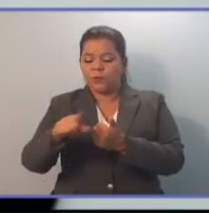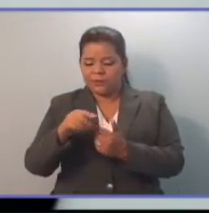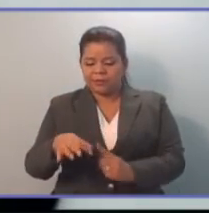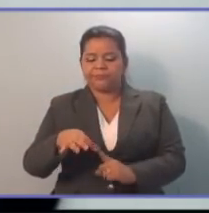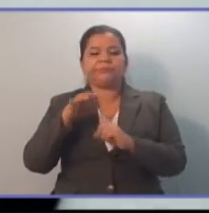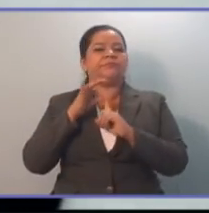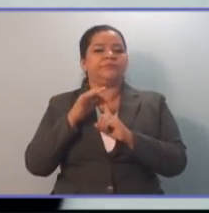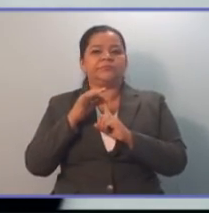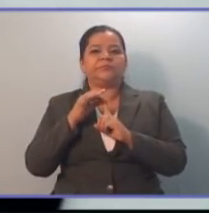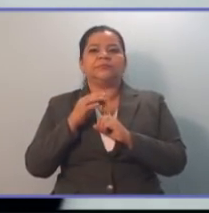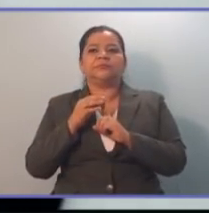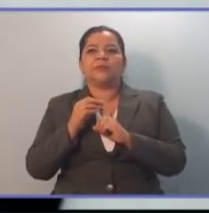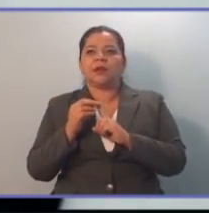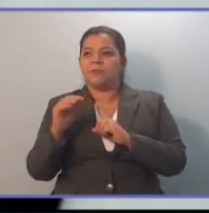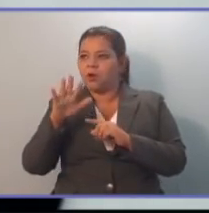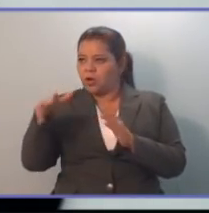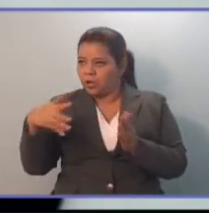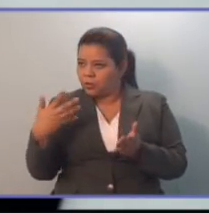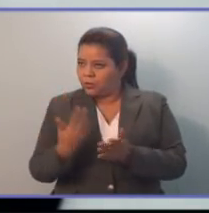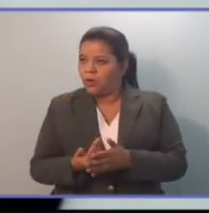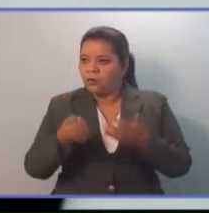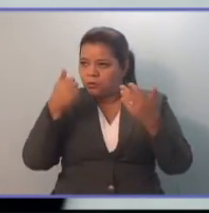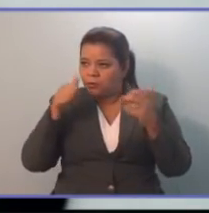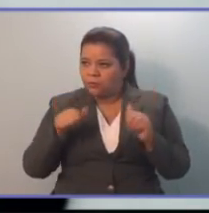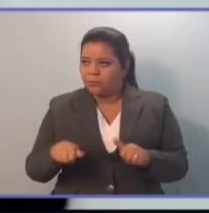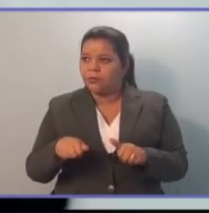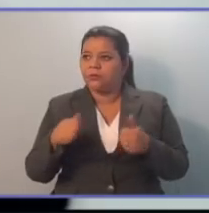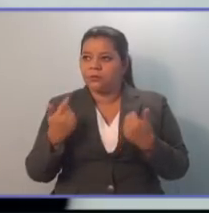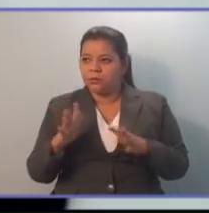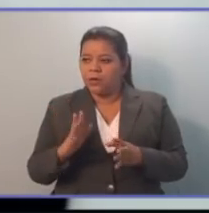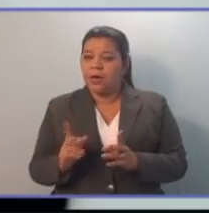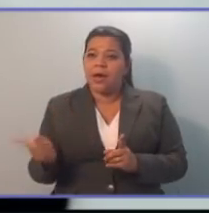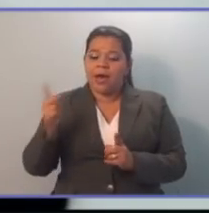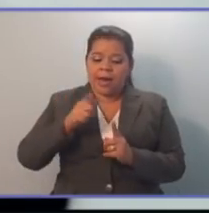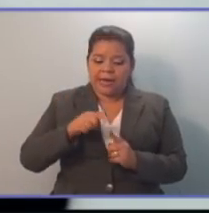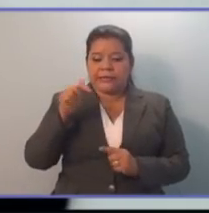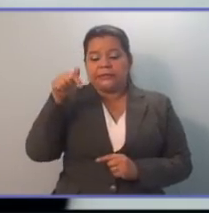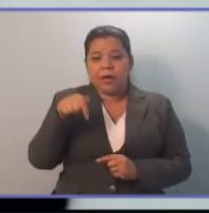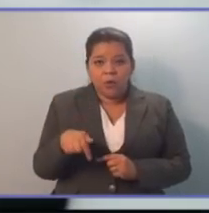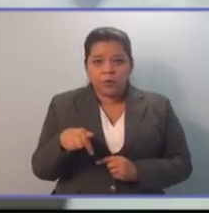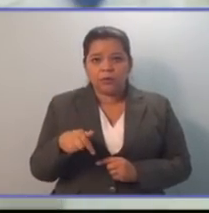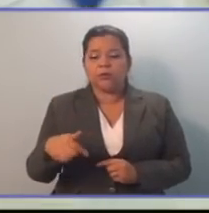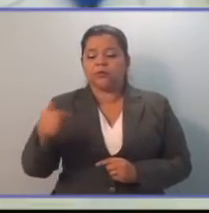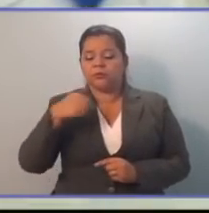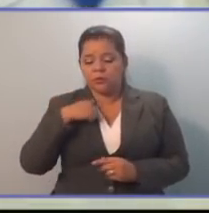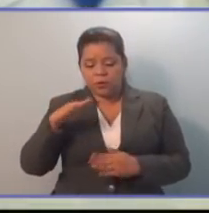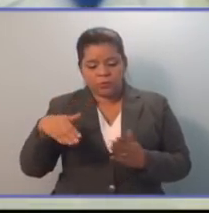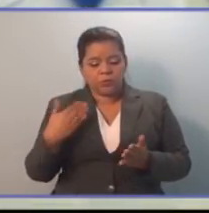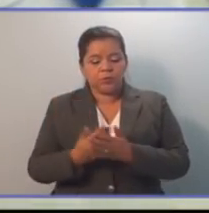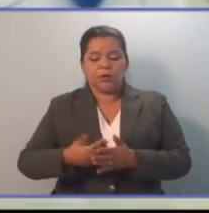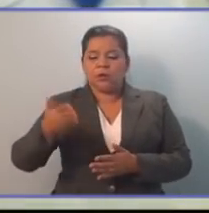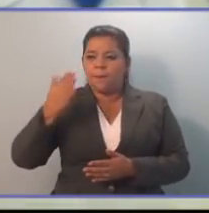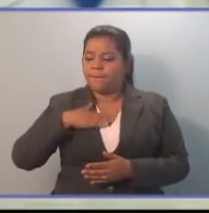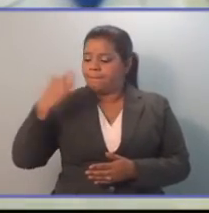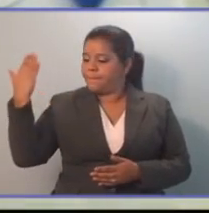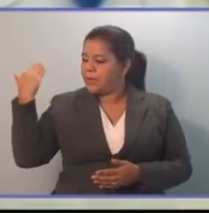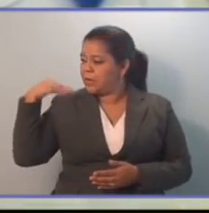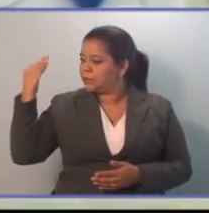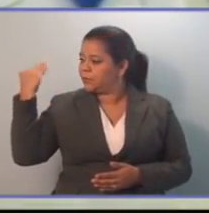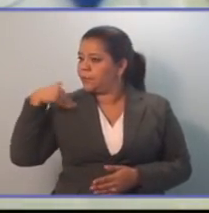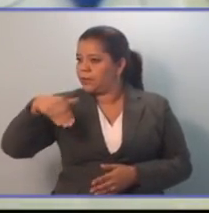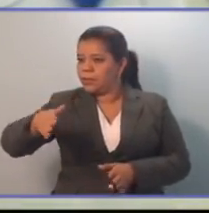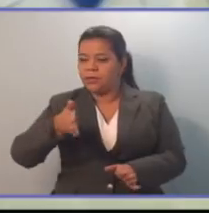mejor, por unanimidad, y esto es hasta acá toda esa trayectoria profesional donde